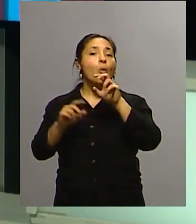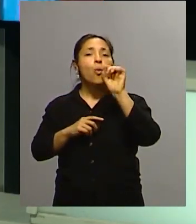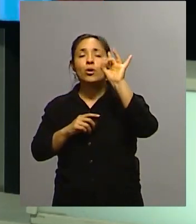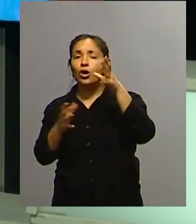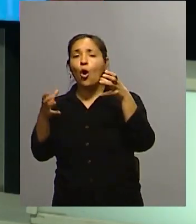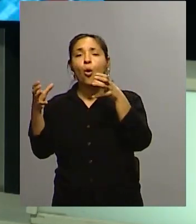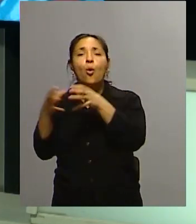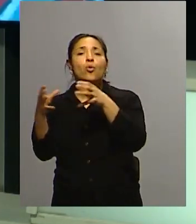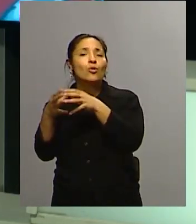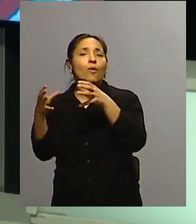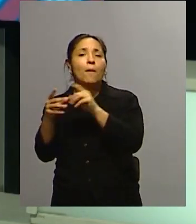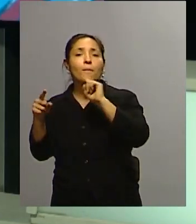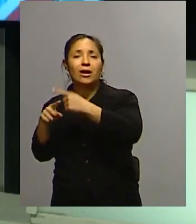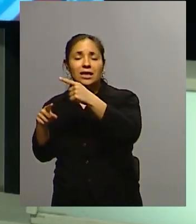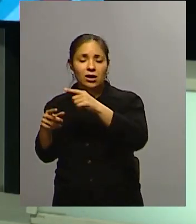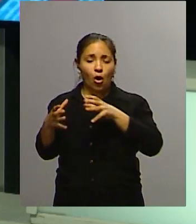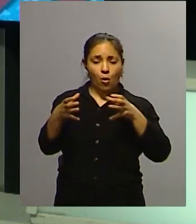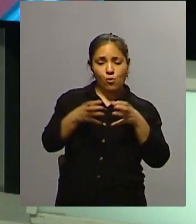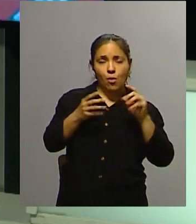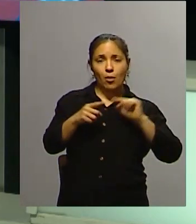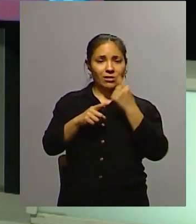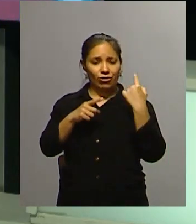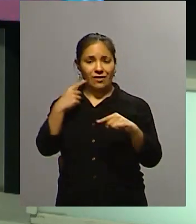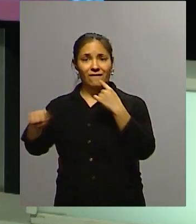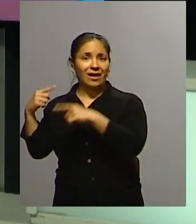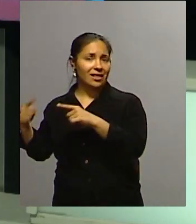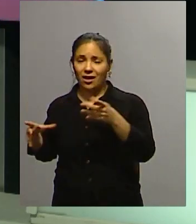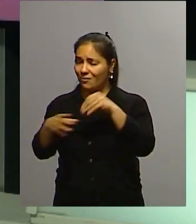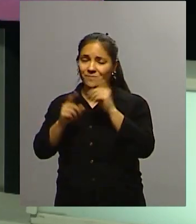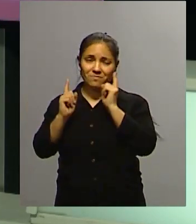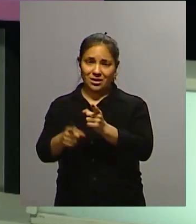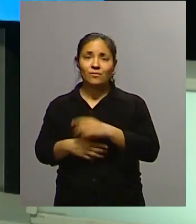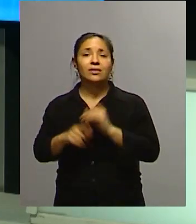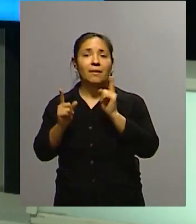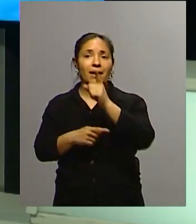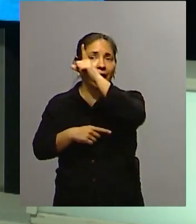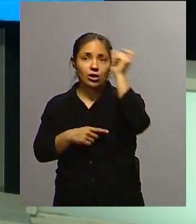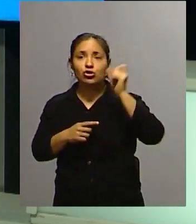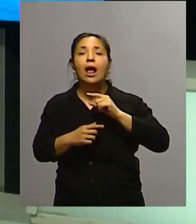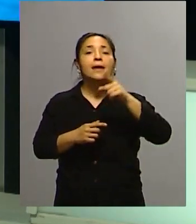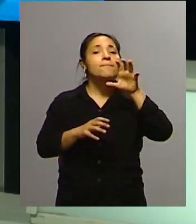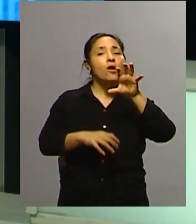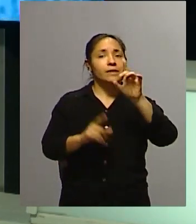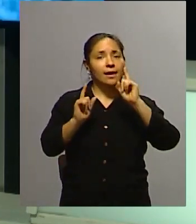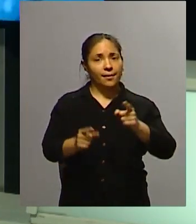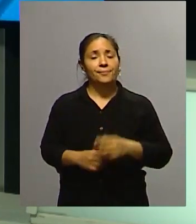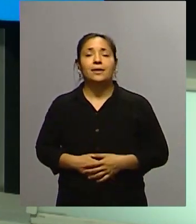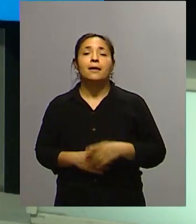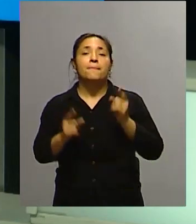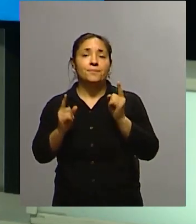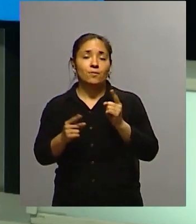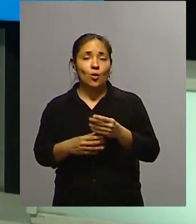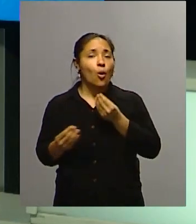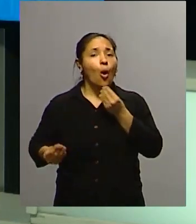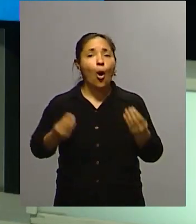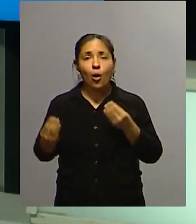también en la oposición, y lo decimos, tanto en el ámbito nacional como en el ámbito provincial. ¿Cómo es el camino que están llevando adelante y cómo